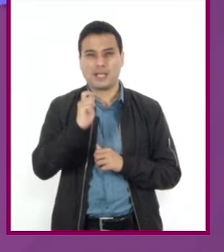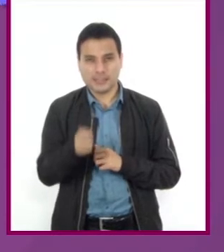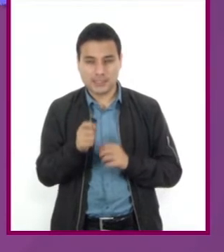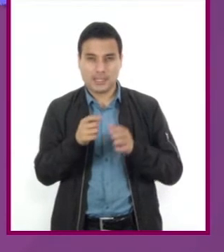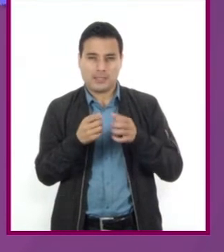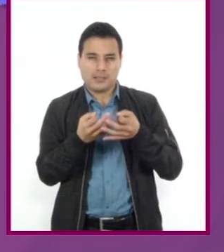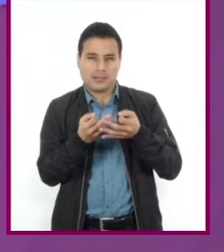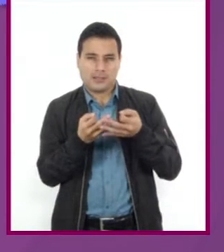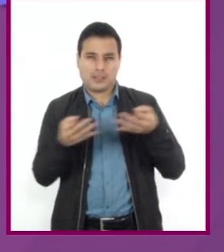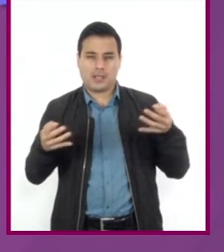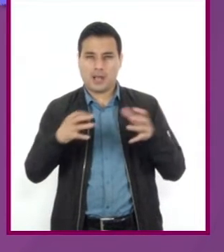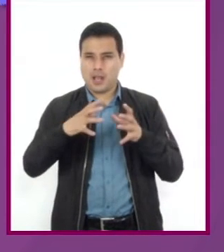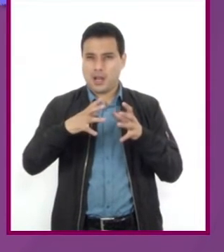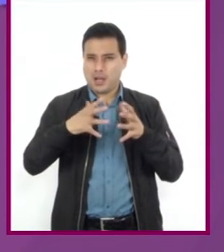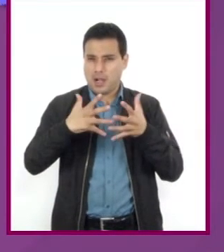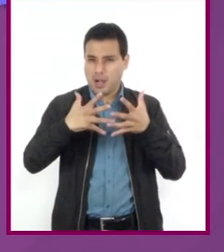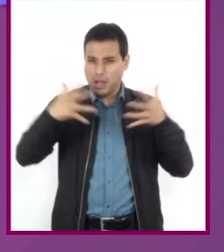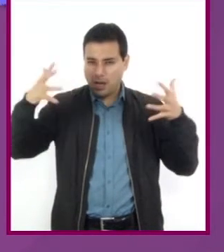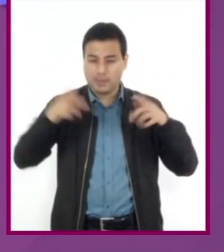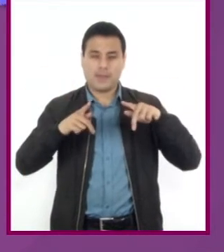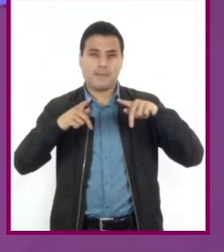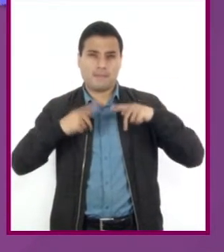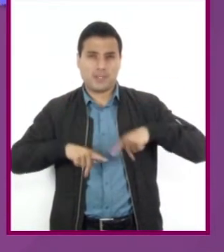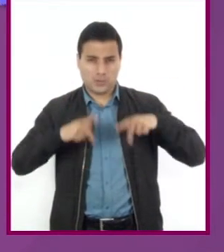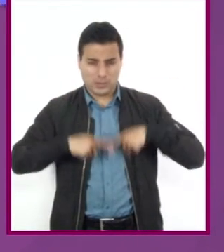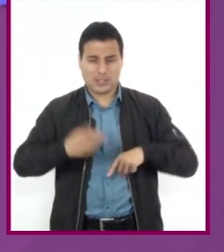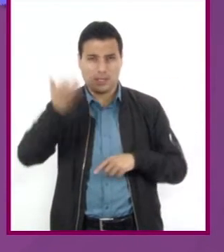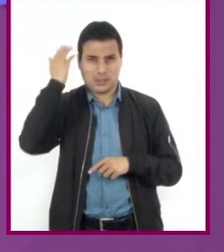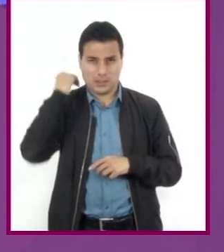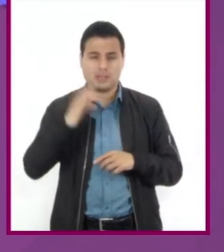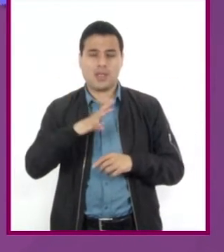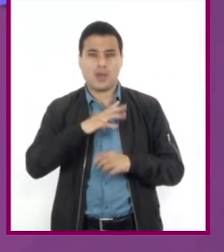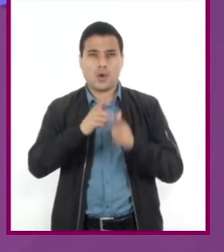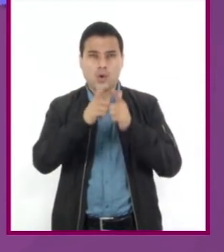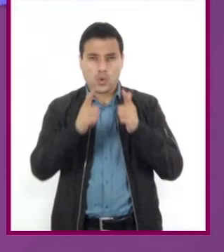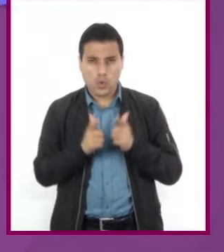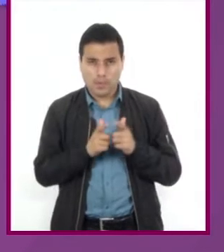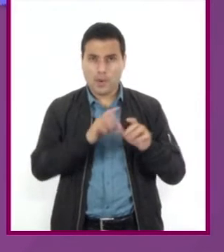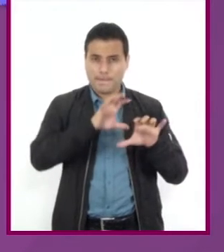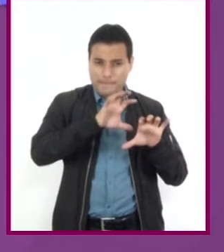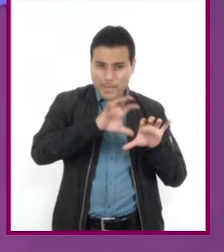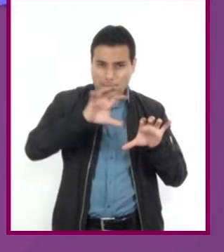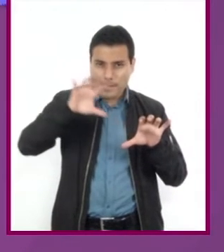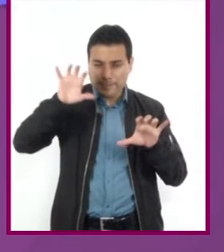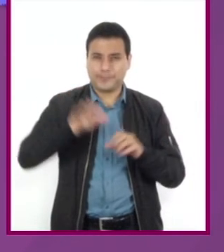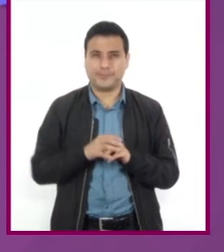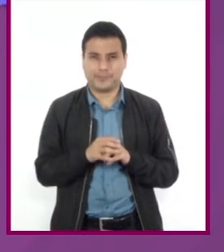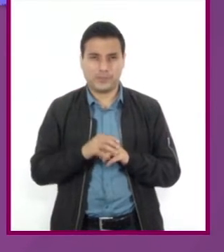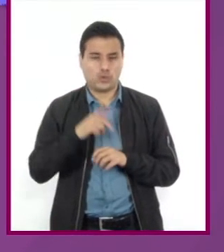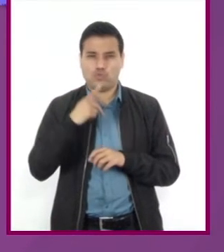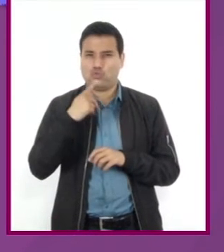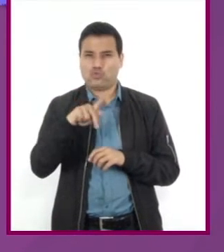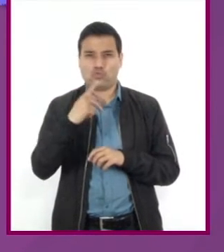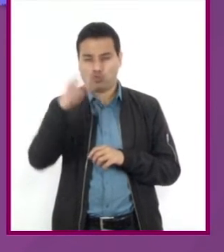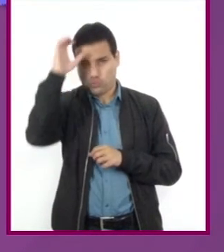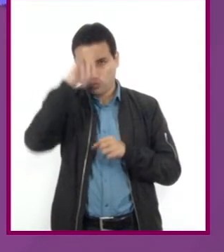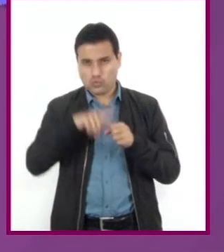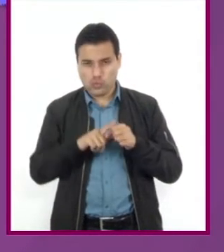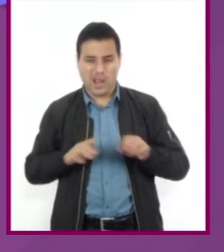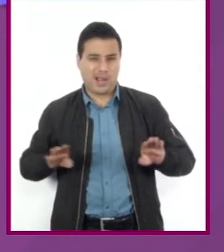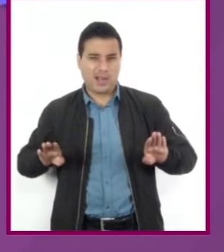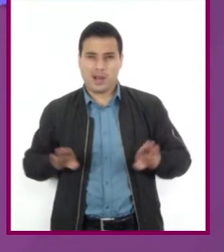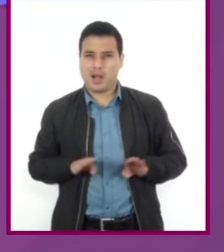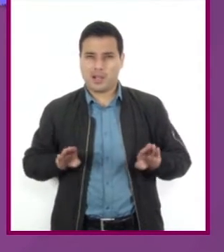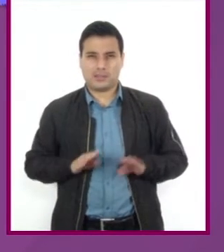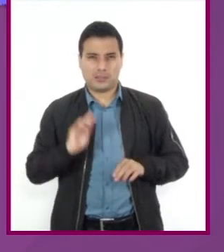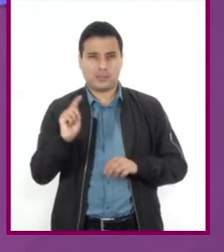territorial en la que distintos grupos humanos desarrollaron y compartieron características culturales y tecnológicas que los diferenciaron